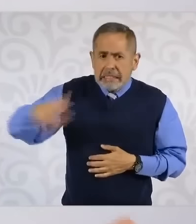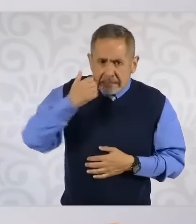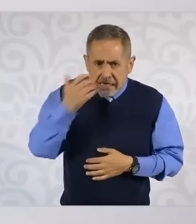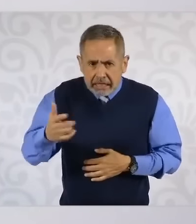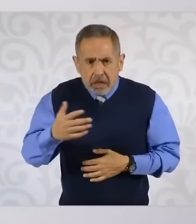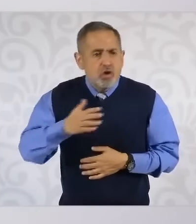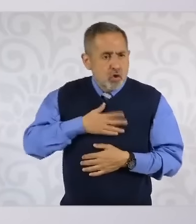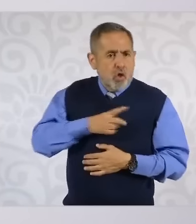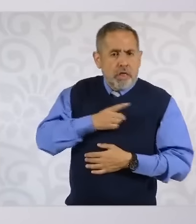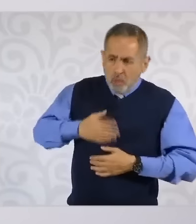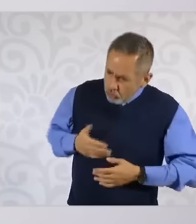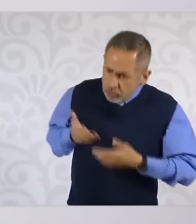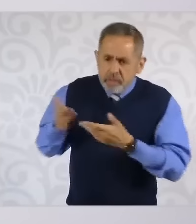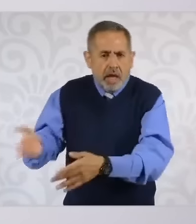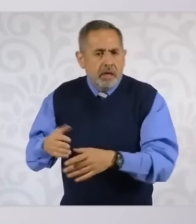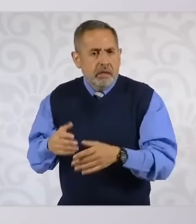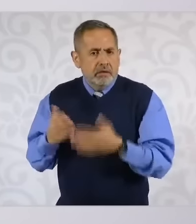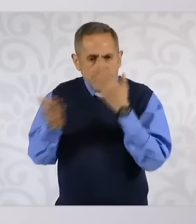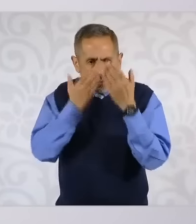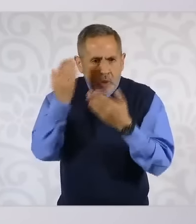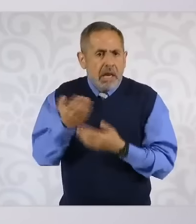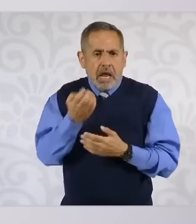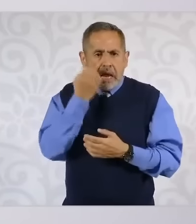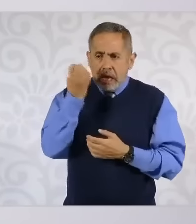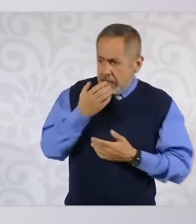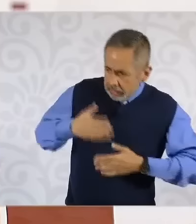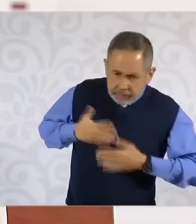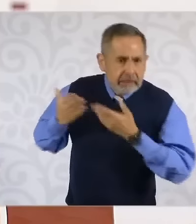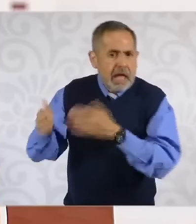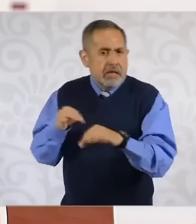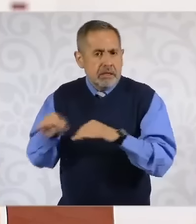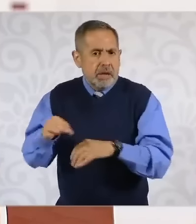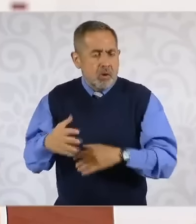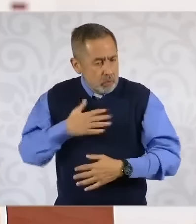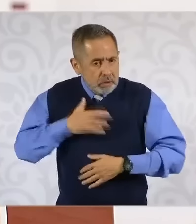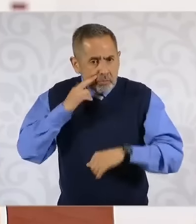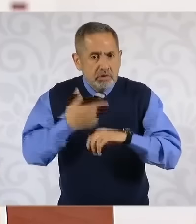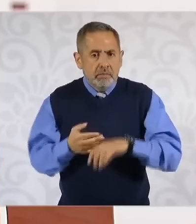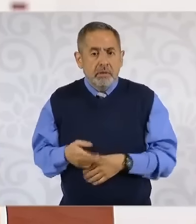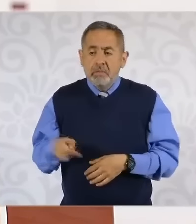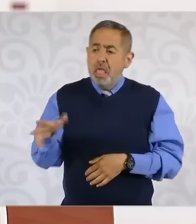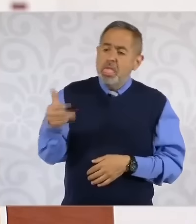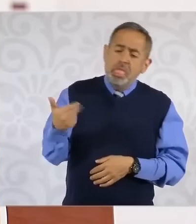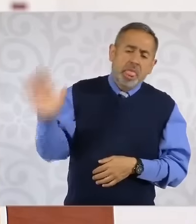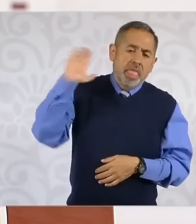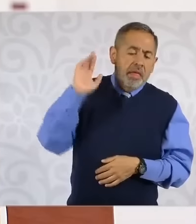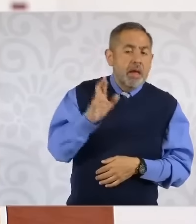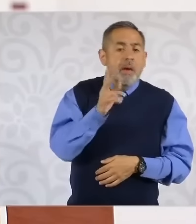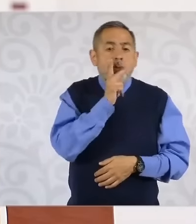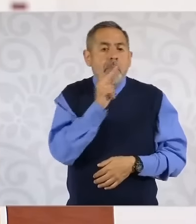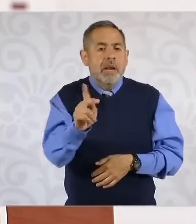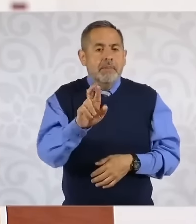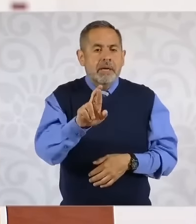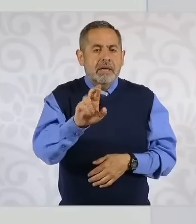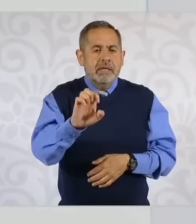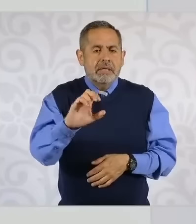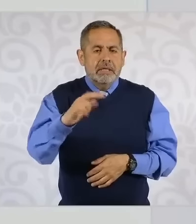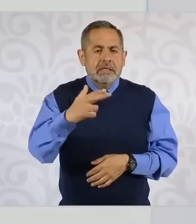Proveerles trabajo, empleo y educación. Pero la palabra rechazado es todavía peor.